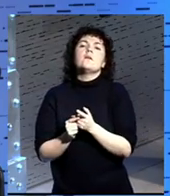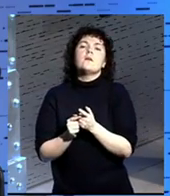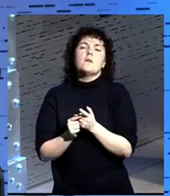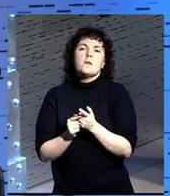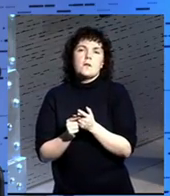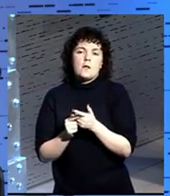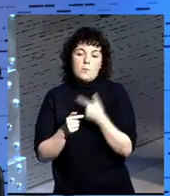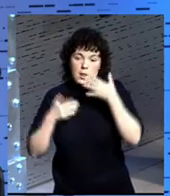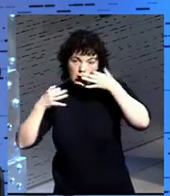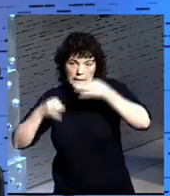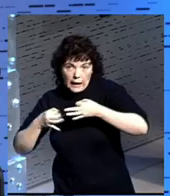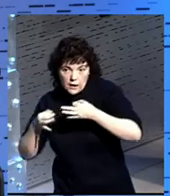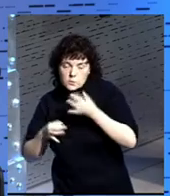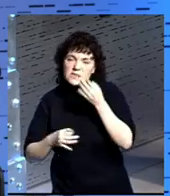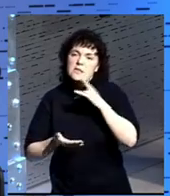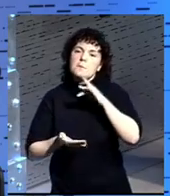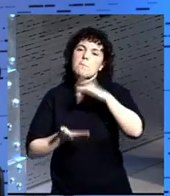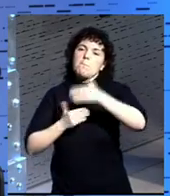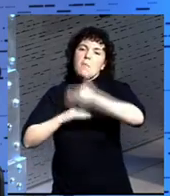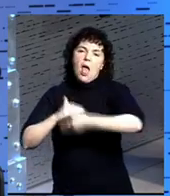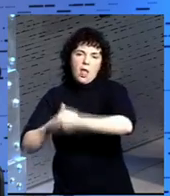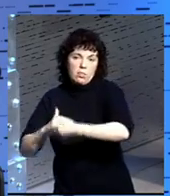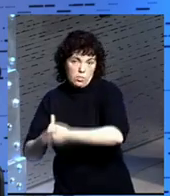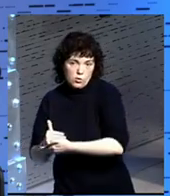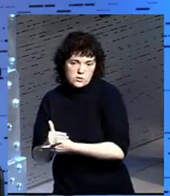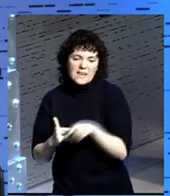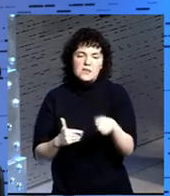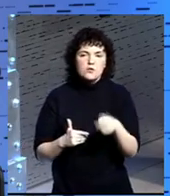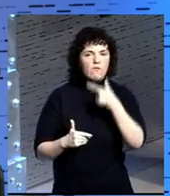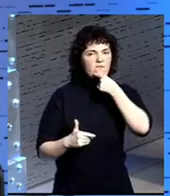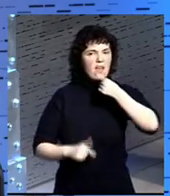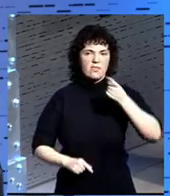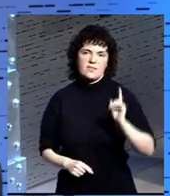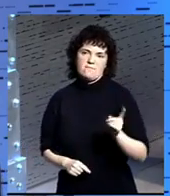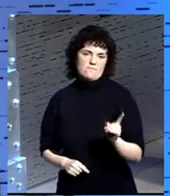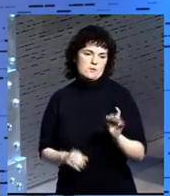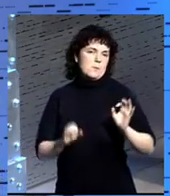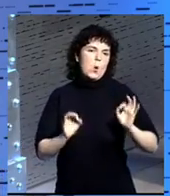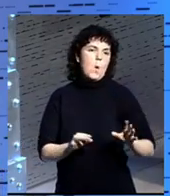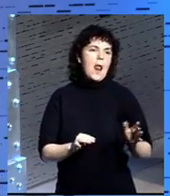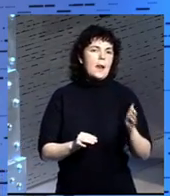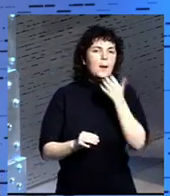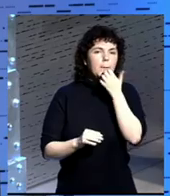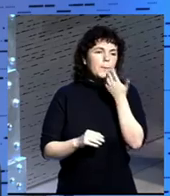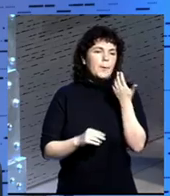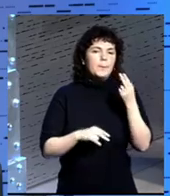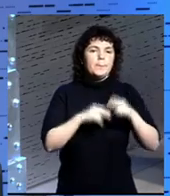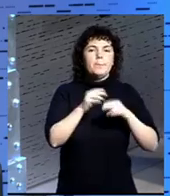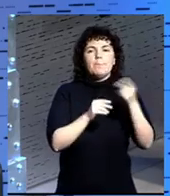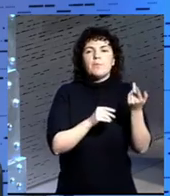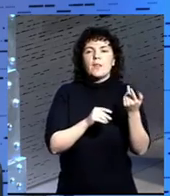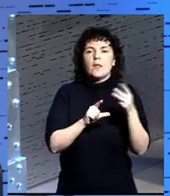alrededor de los riesgos y plazos. Y eso no es tan fácil como montar una buena